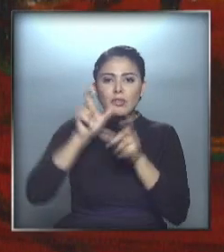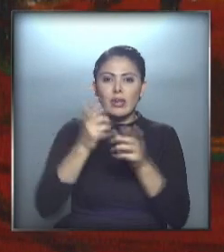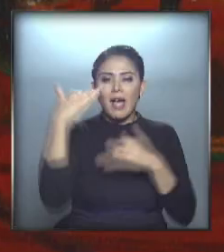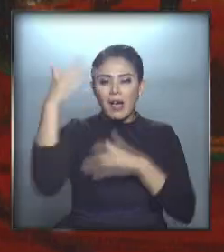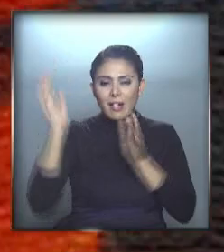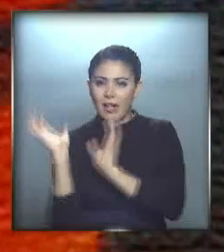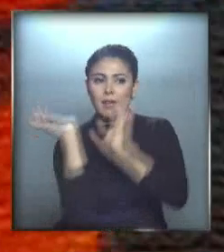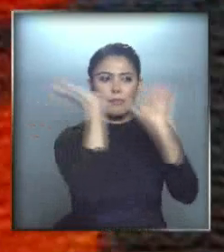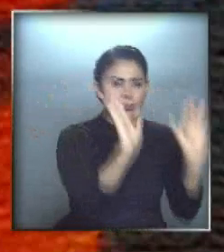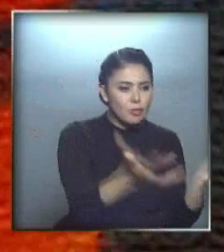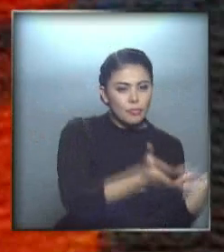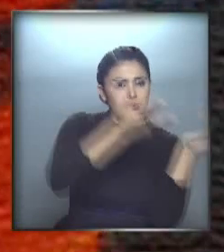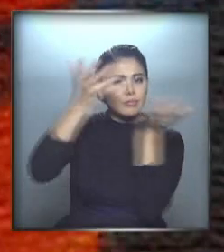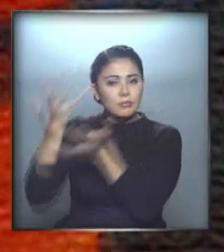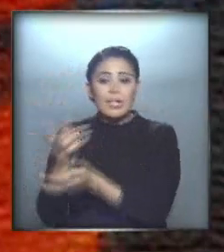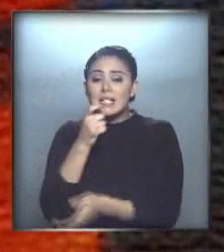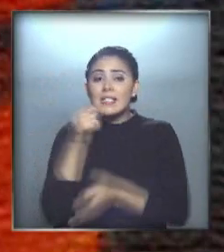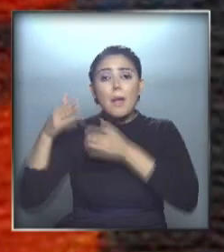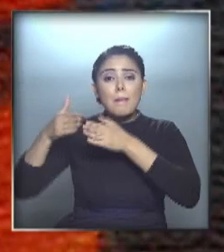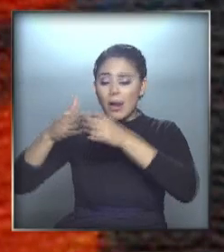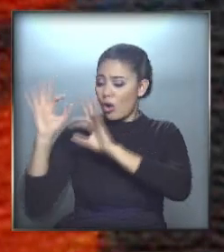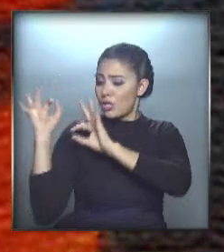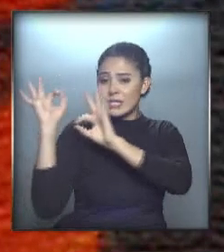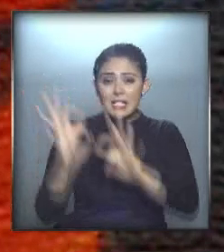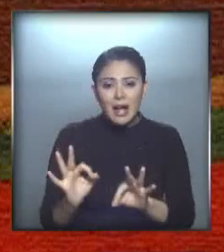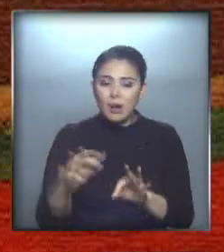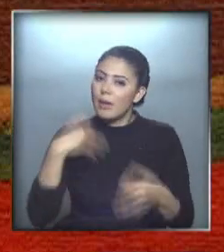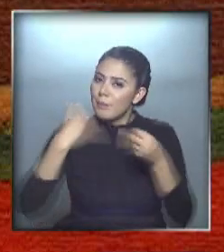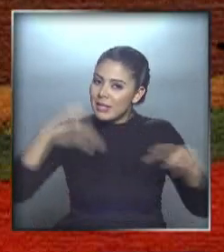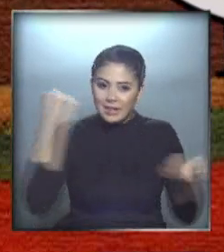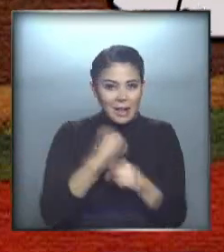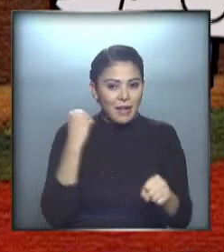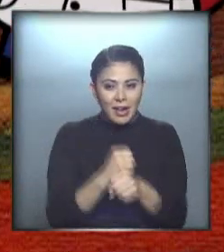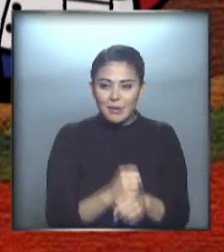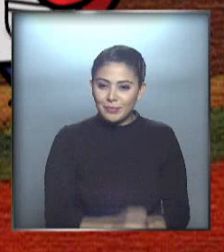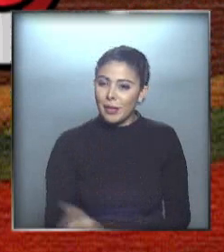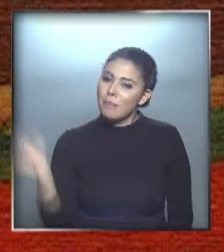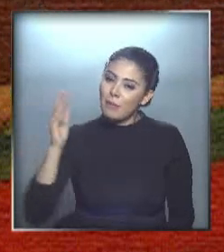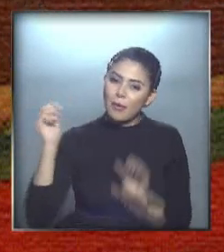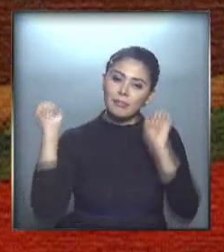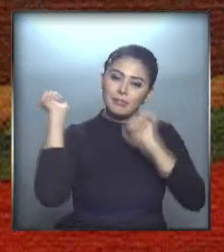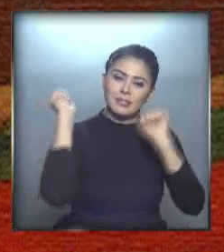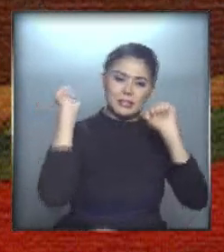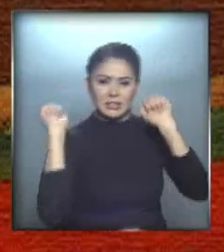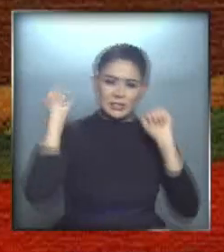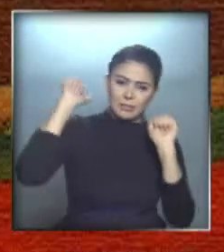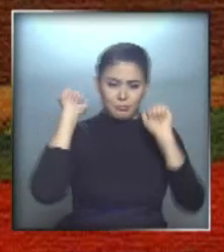descargan los barcos a mano. Cada vez que llega un barco, a trabajar. ¡A la carga!